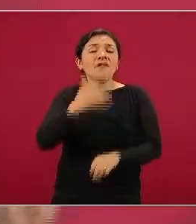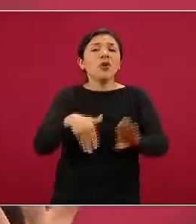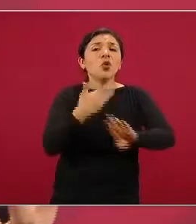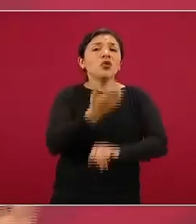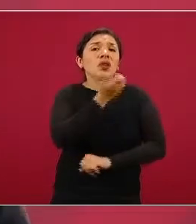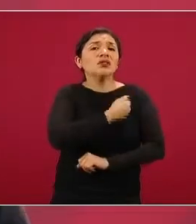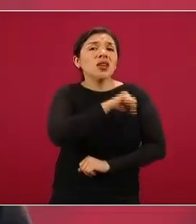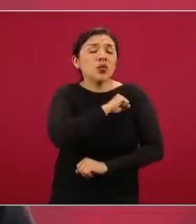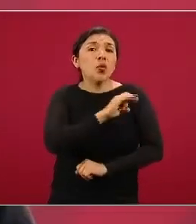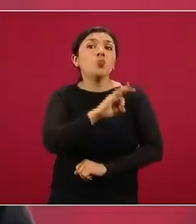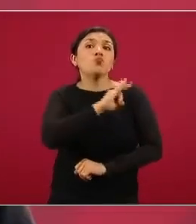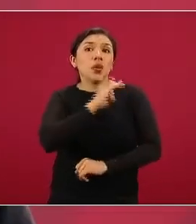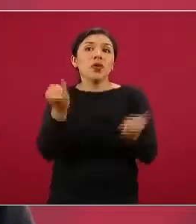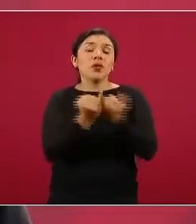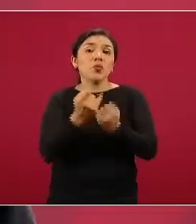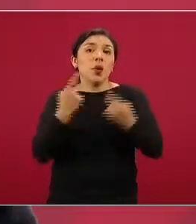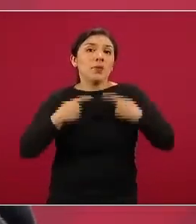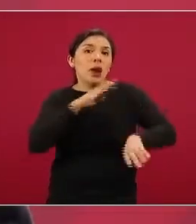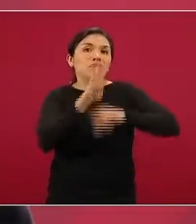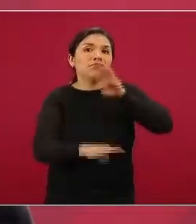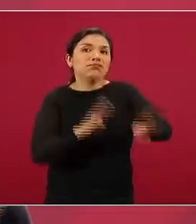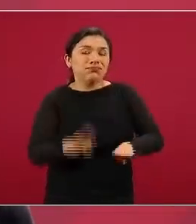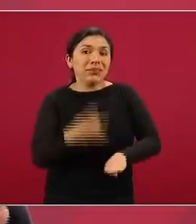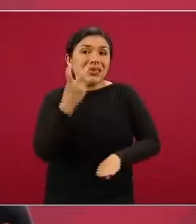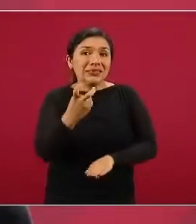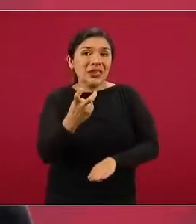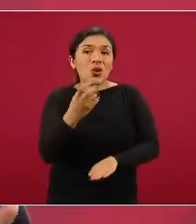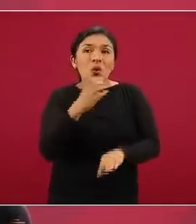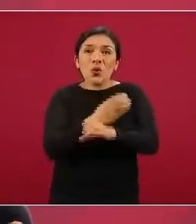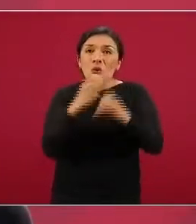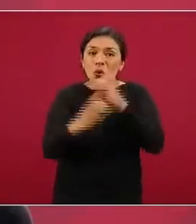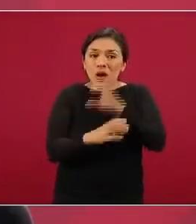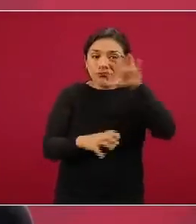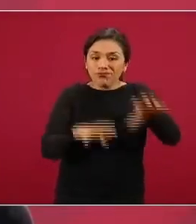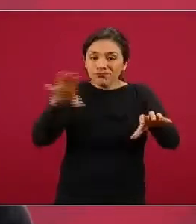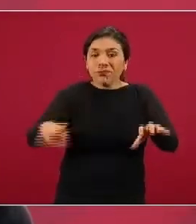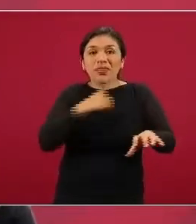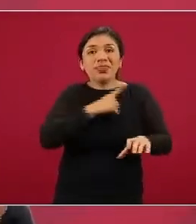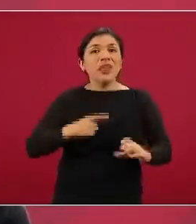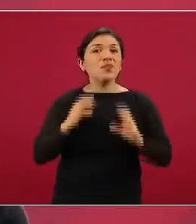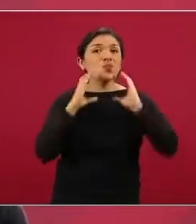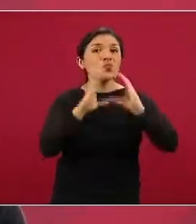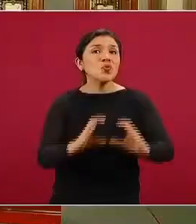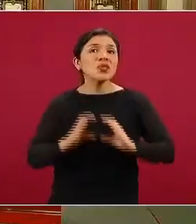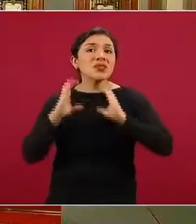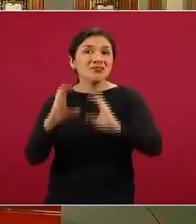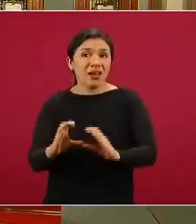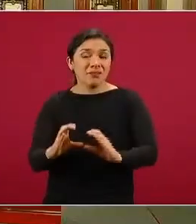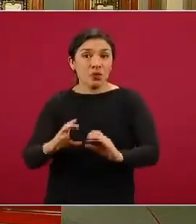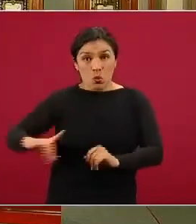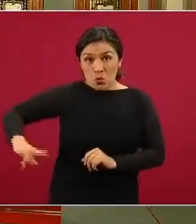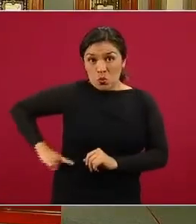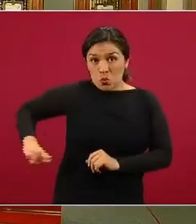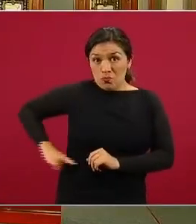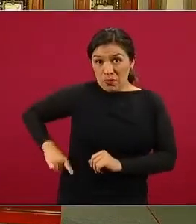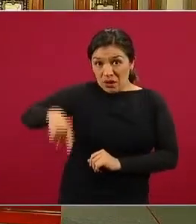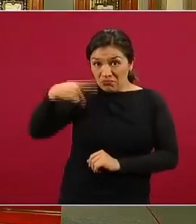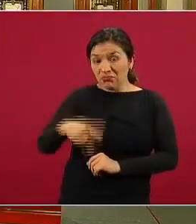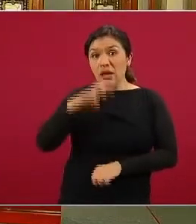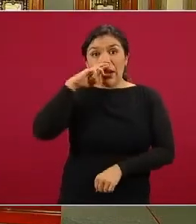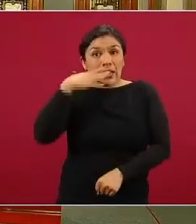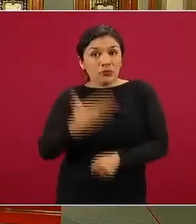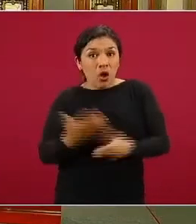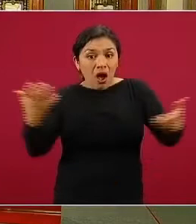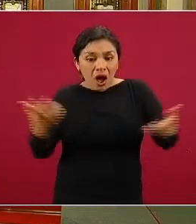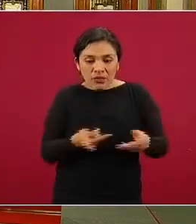y pueden incluso afectar la vida. Entonces son 2 bienes públicos que hay que cuidar, y un Estado nacional, un Estado